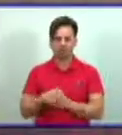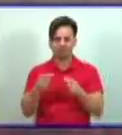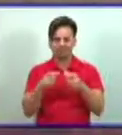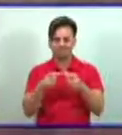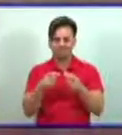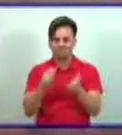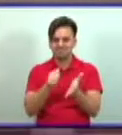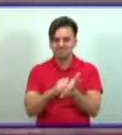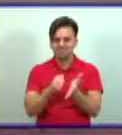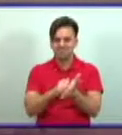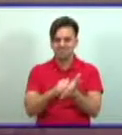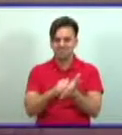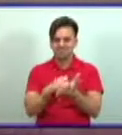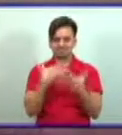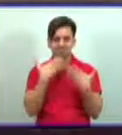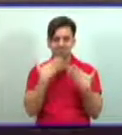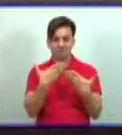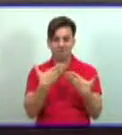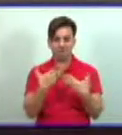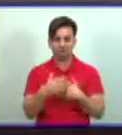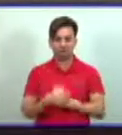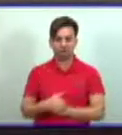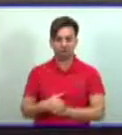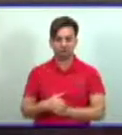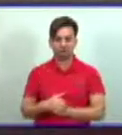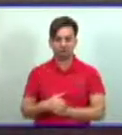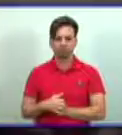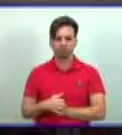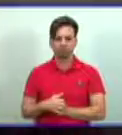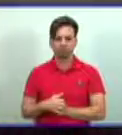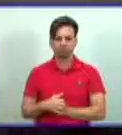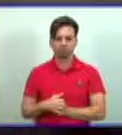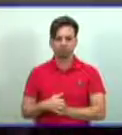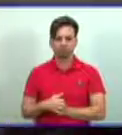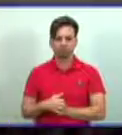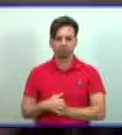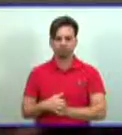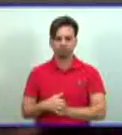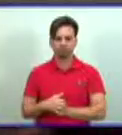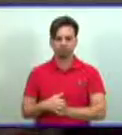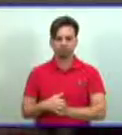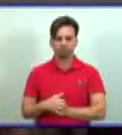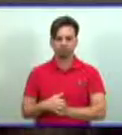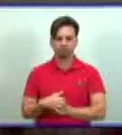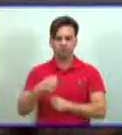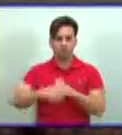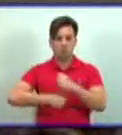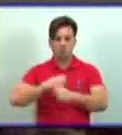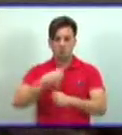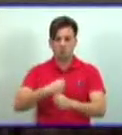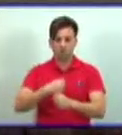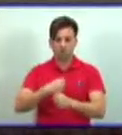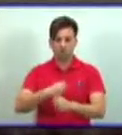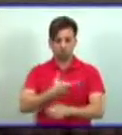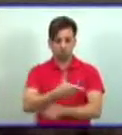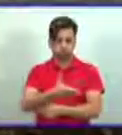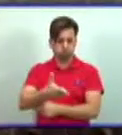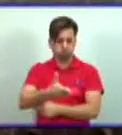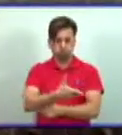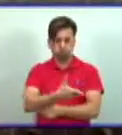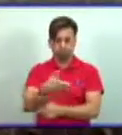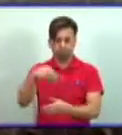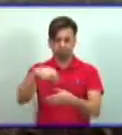se emplean químicos y maquinarias pesadas muy contaminantes. Uso excesivo de productos pesticidas en la